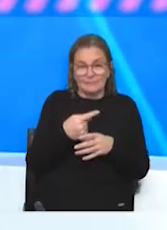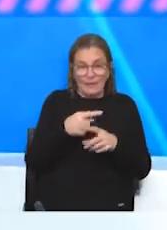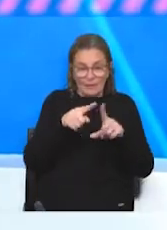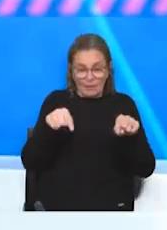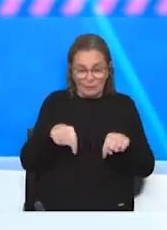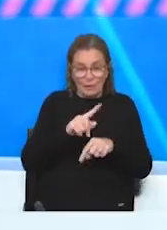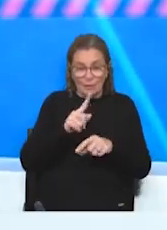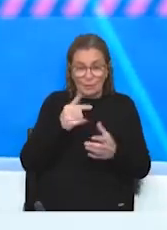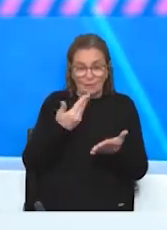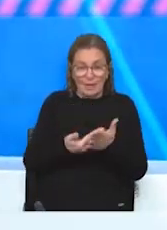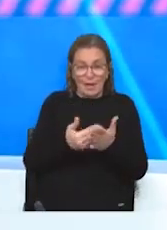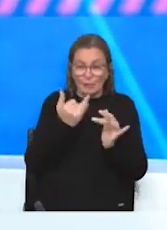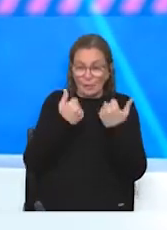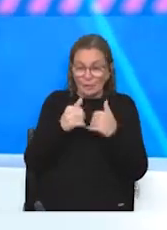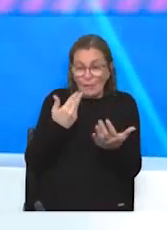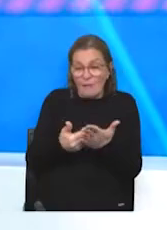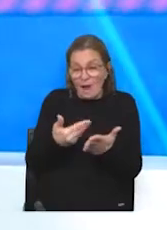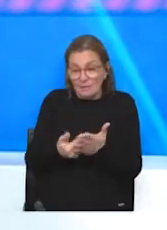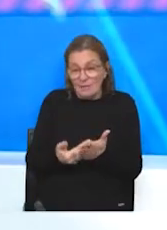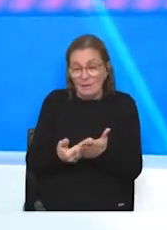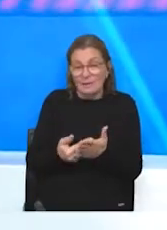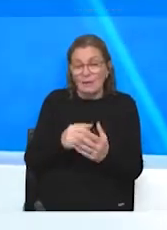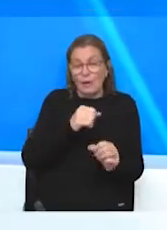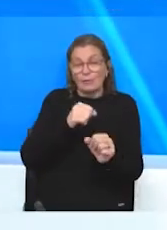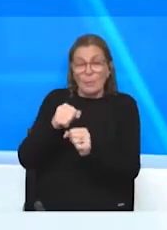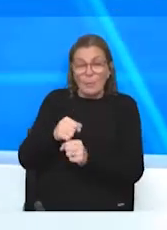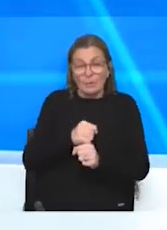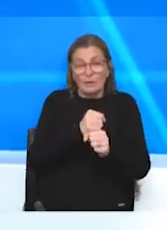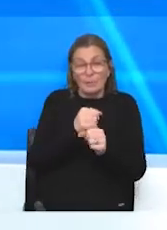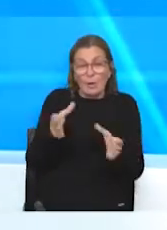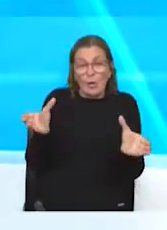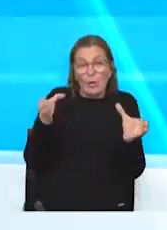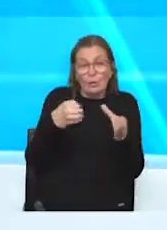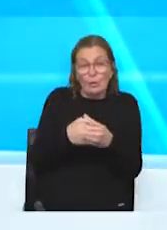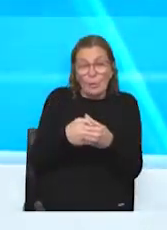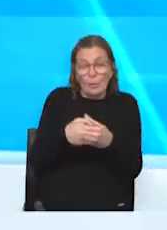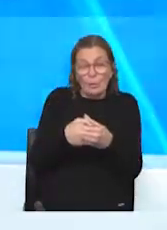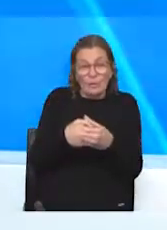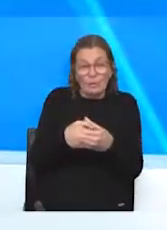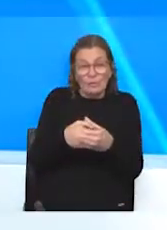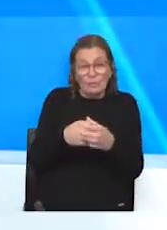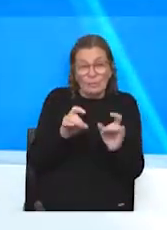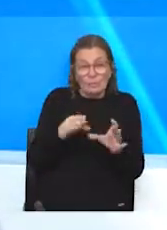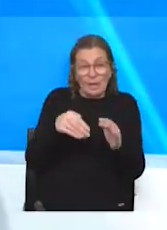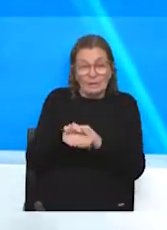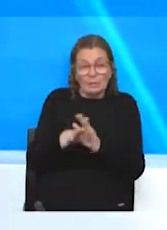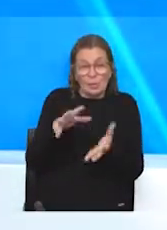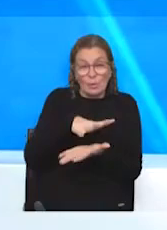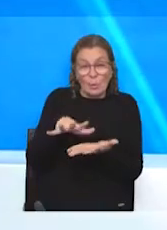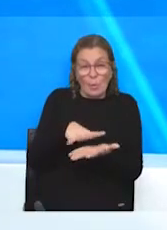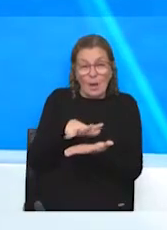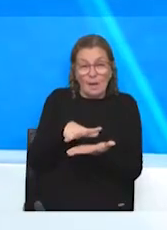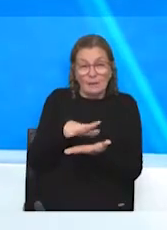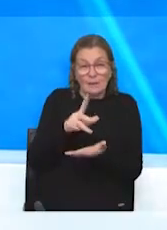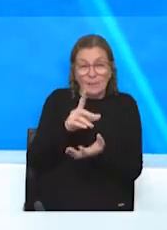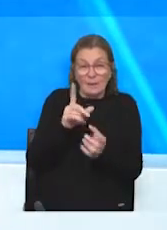no aparecen la información aparece incompleta y a las hoyas populares qu damos colectivos somos colectivos e insertados en los lugares más recónditos de